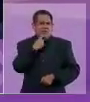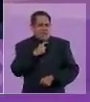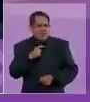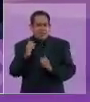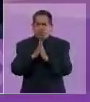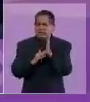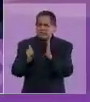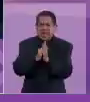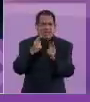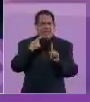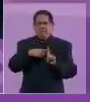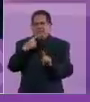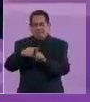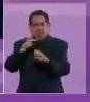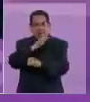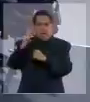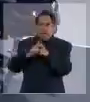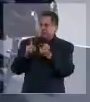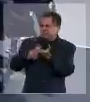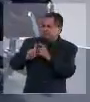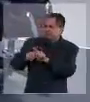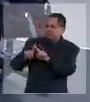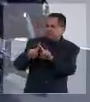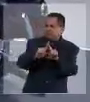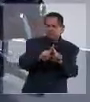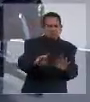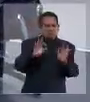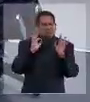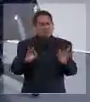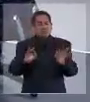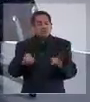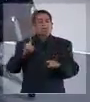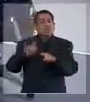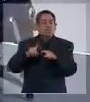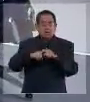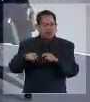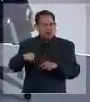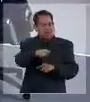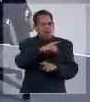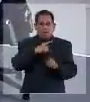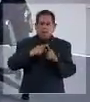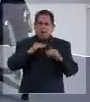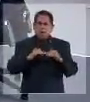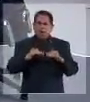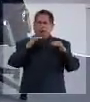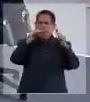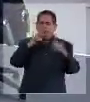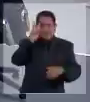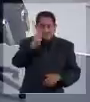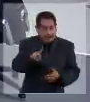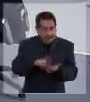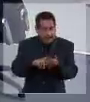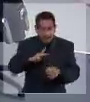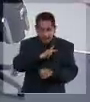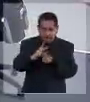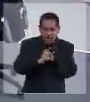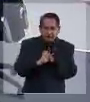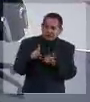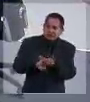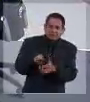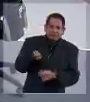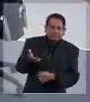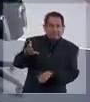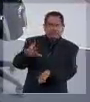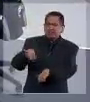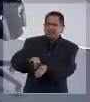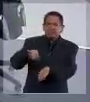Zelanda. Ahí en esos países la clase mayoritaria es la clase media. En nuestro país, desgraciadamente, por la corrupción, la